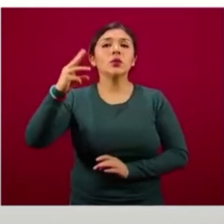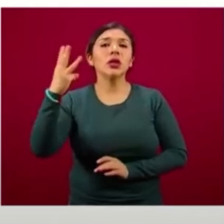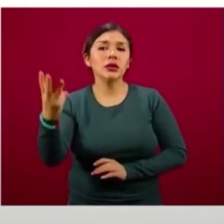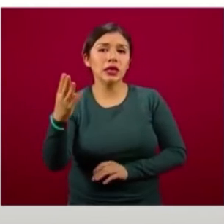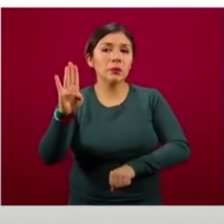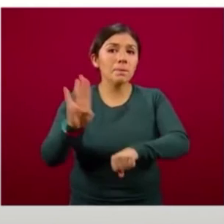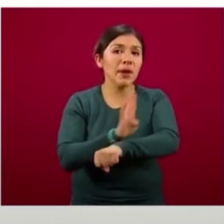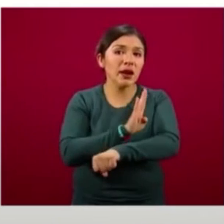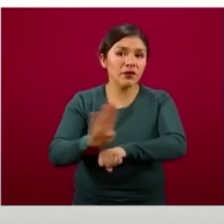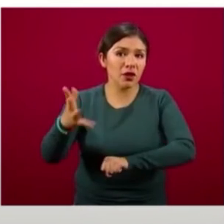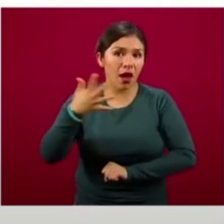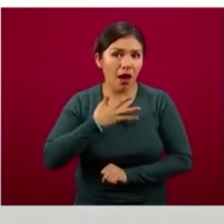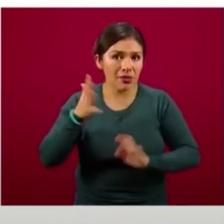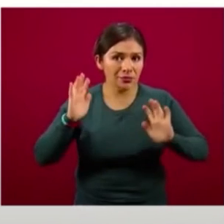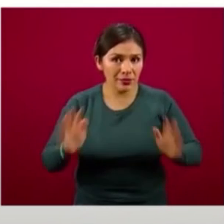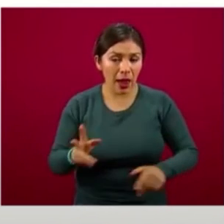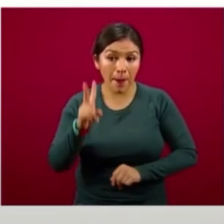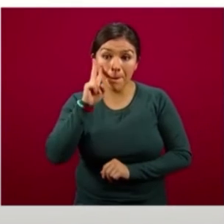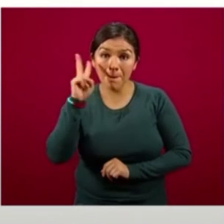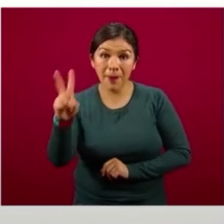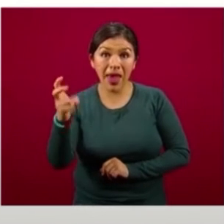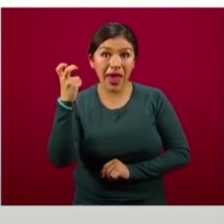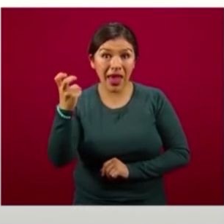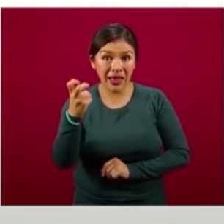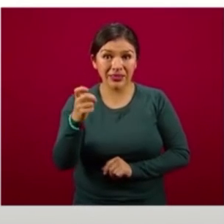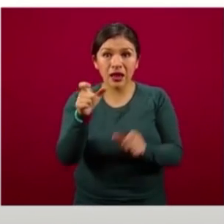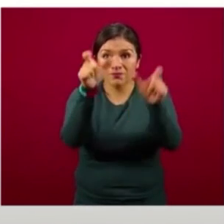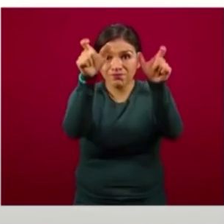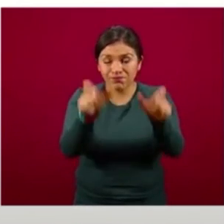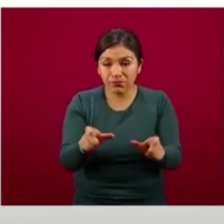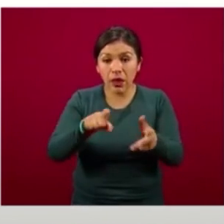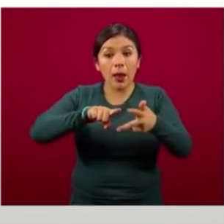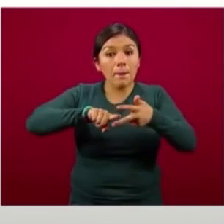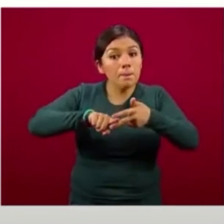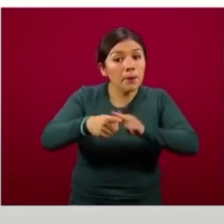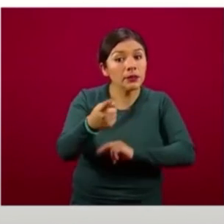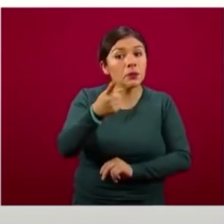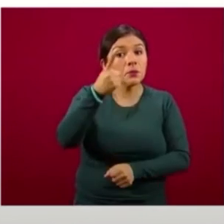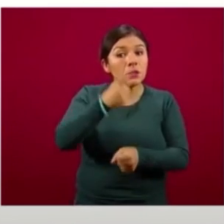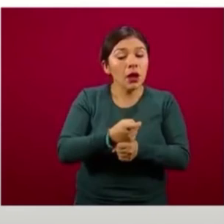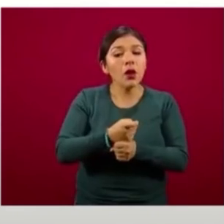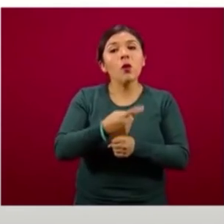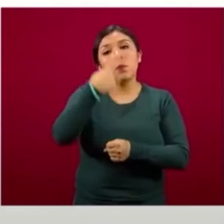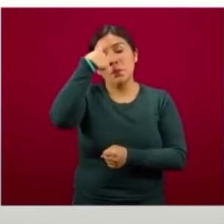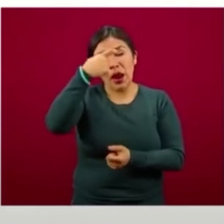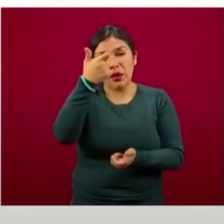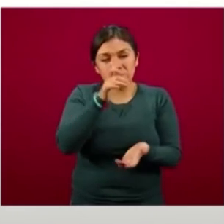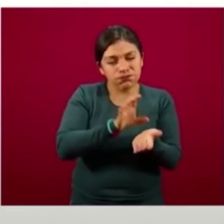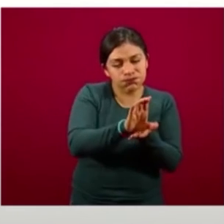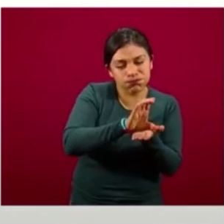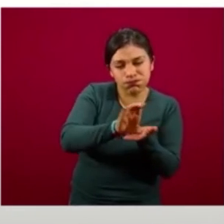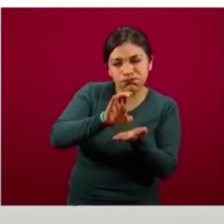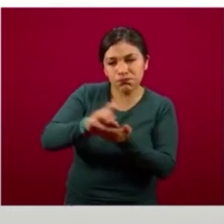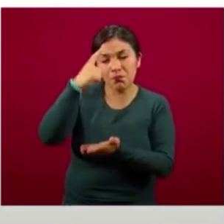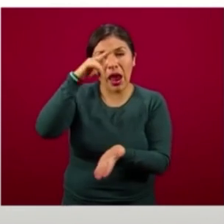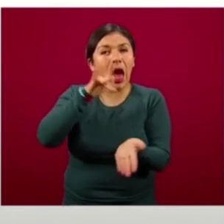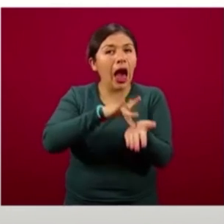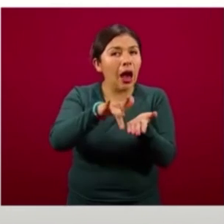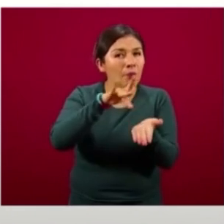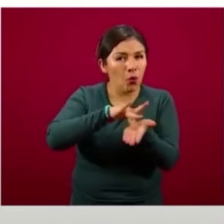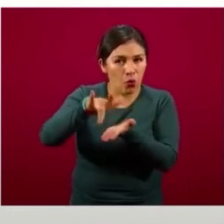235.053 beneficiarios. Y ahí está la división. Iniciamos la dispersión primero con crédito